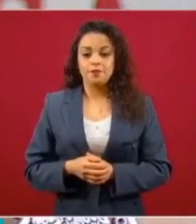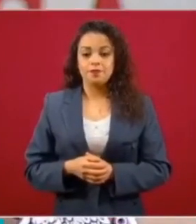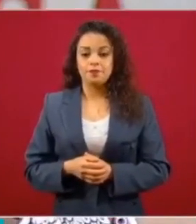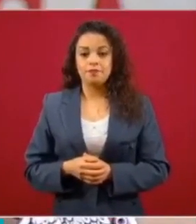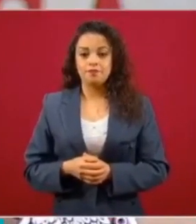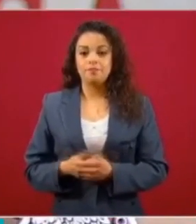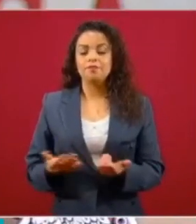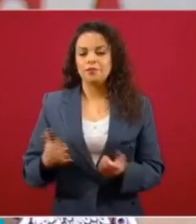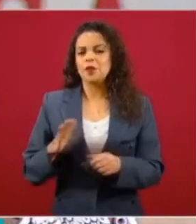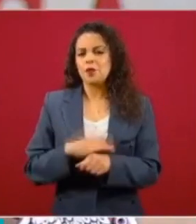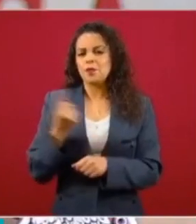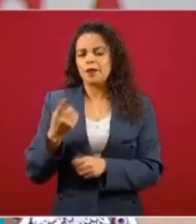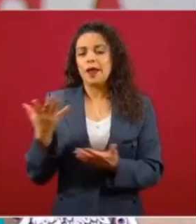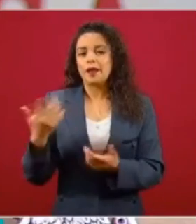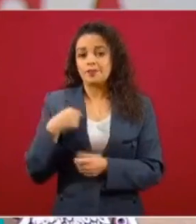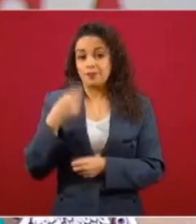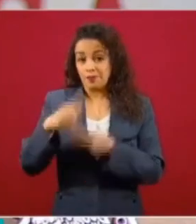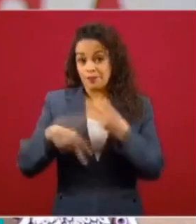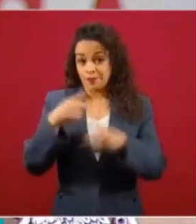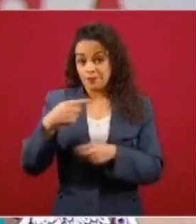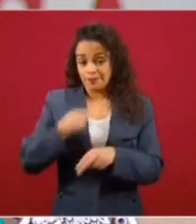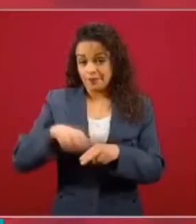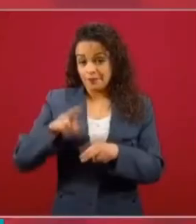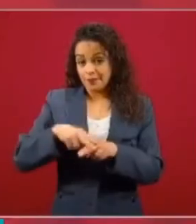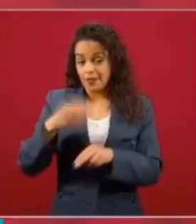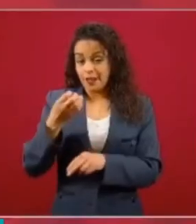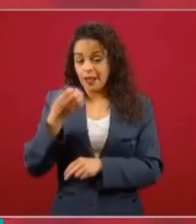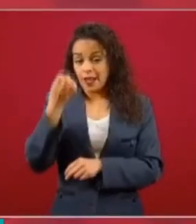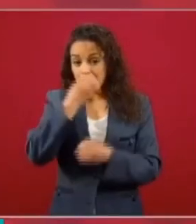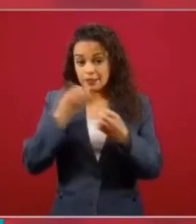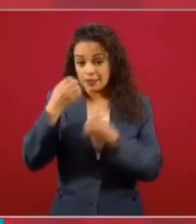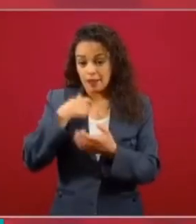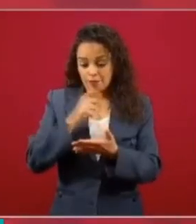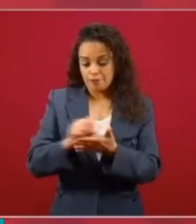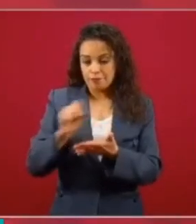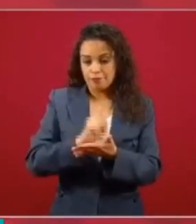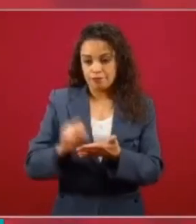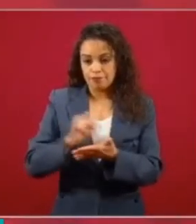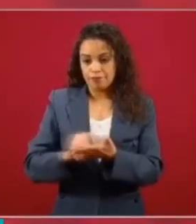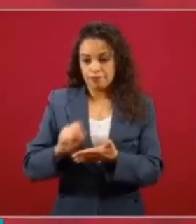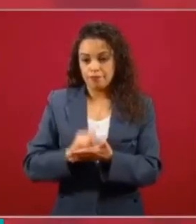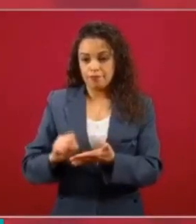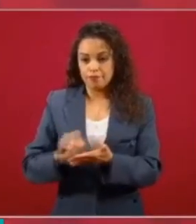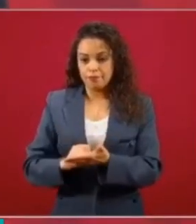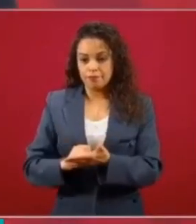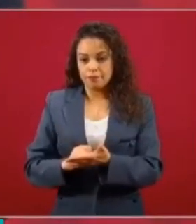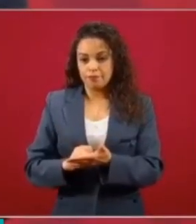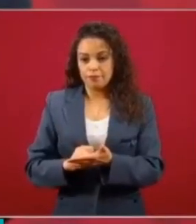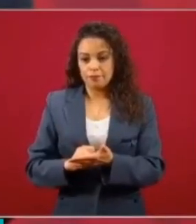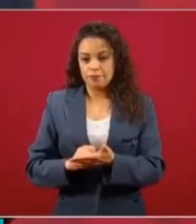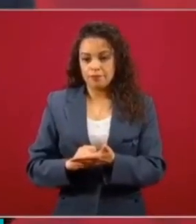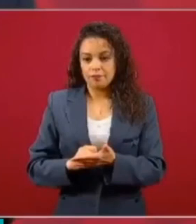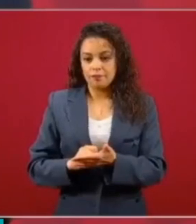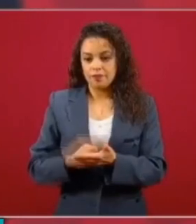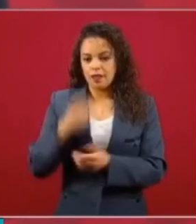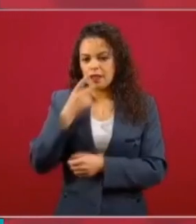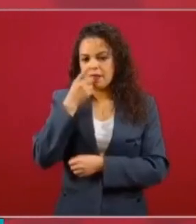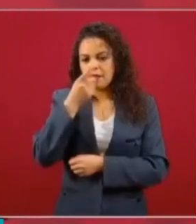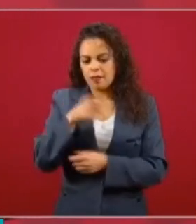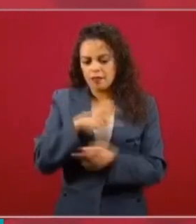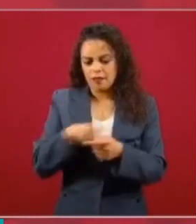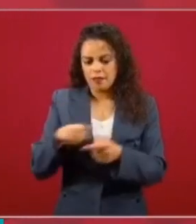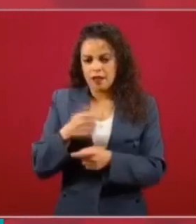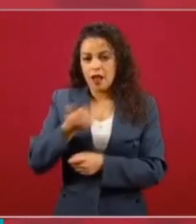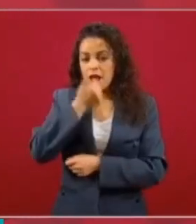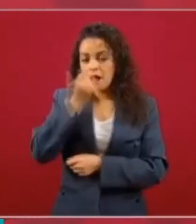presento el examen, estoy con los sinodales. Hay una parte en donde le dicen al alumno que se